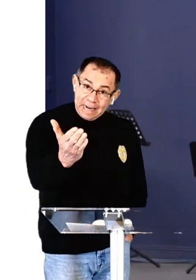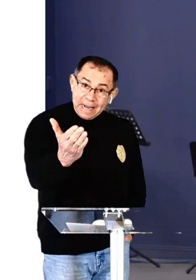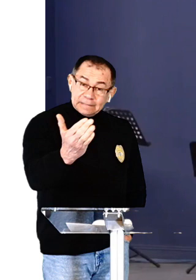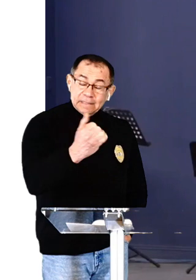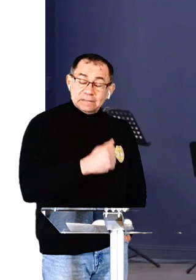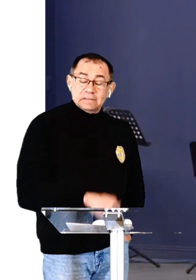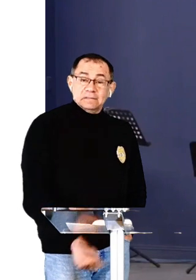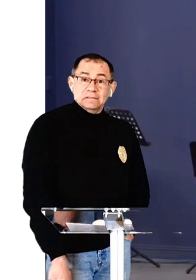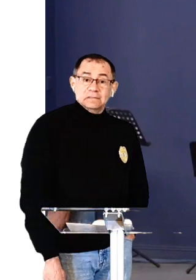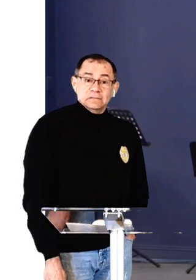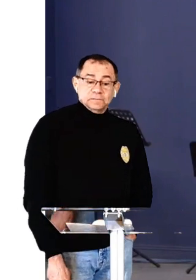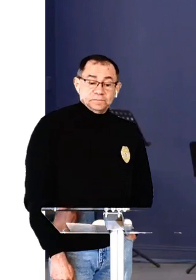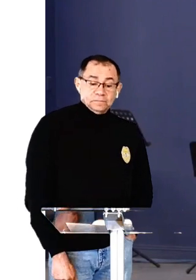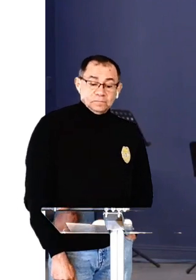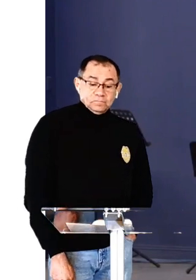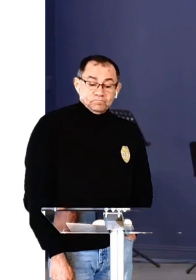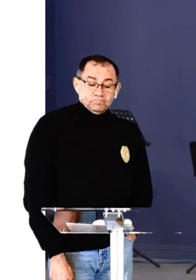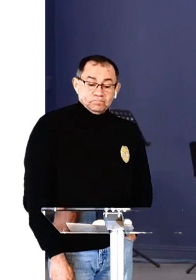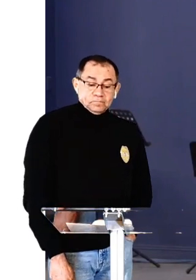en casas,